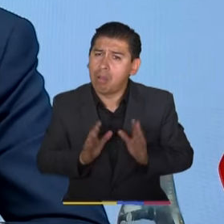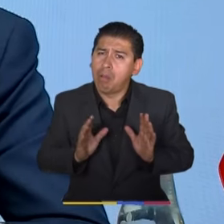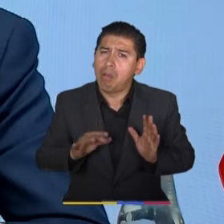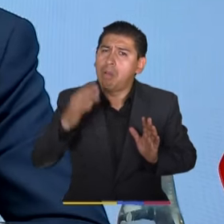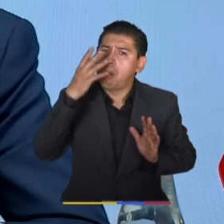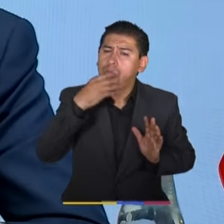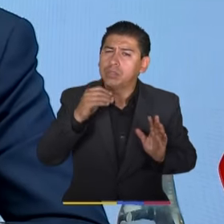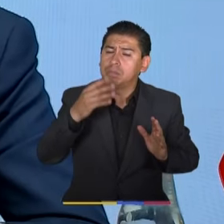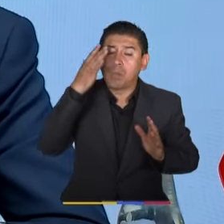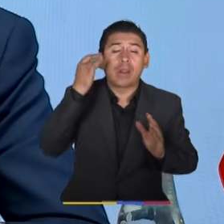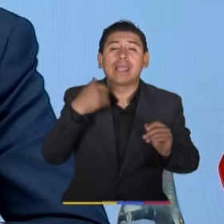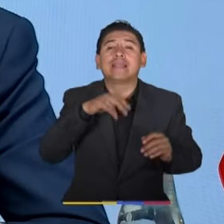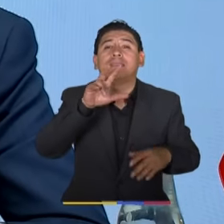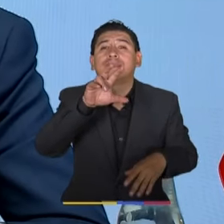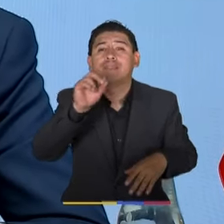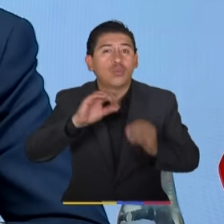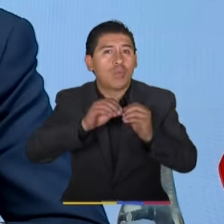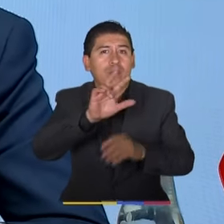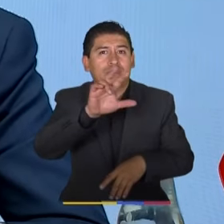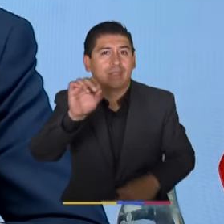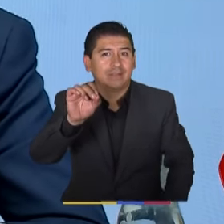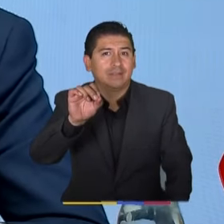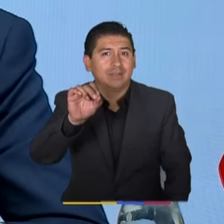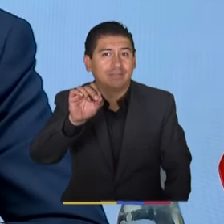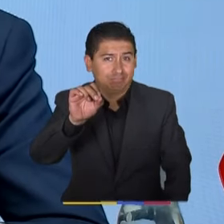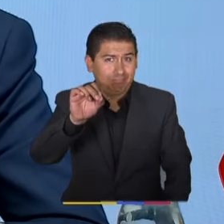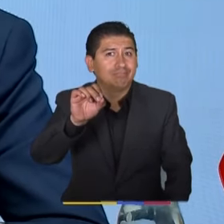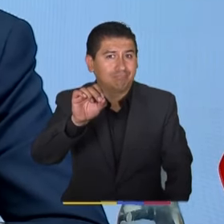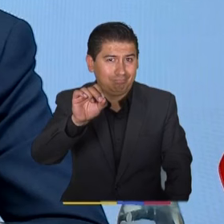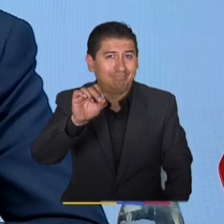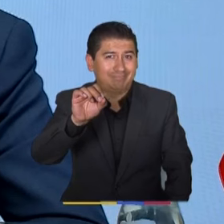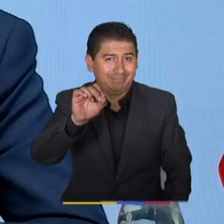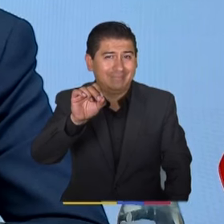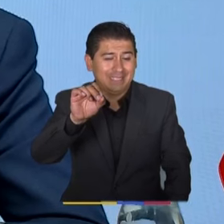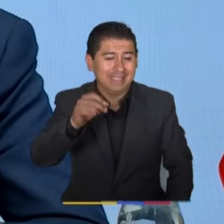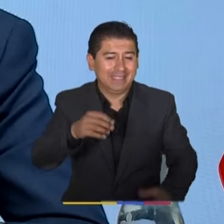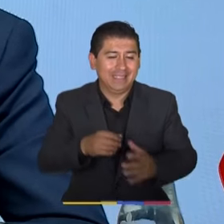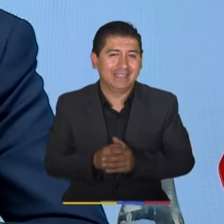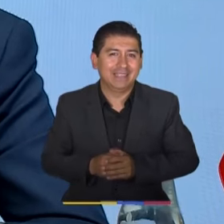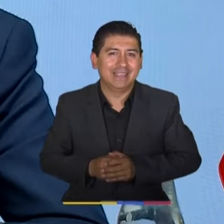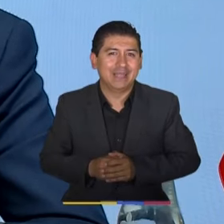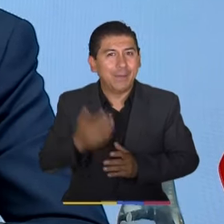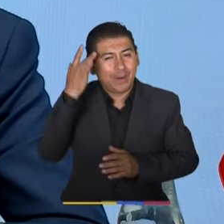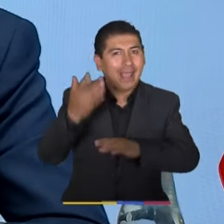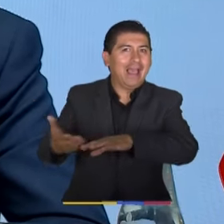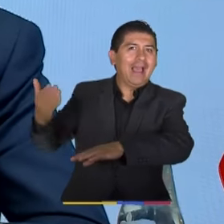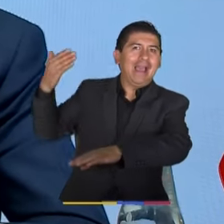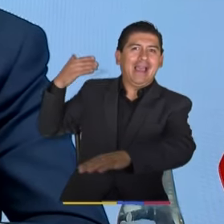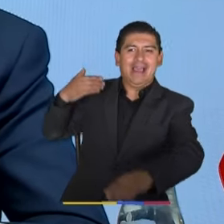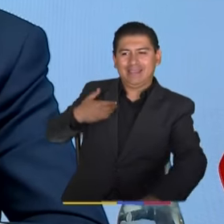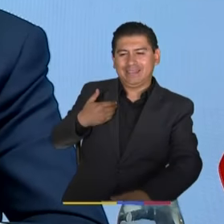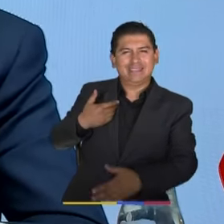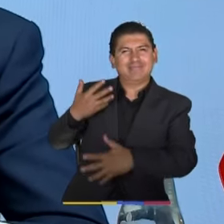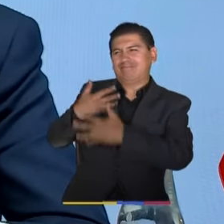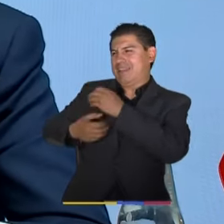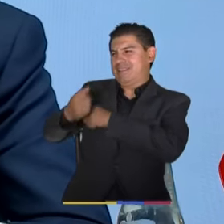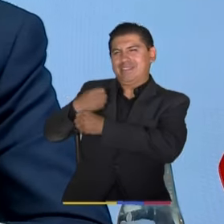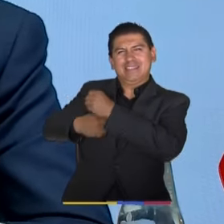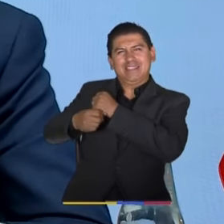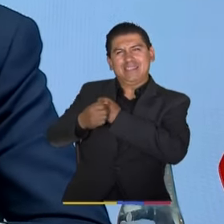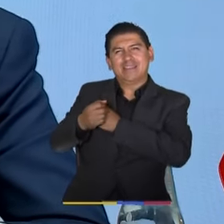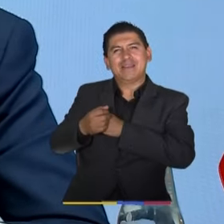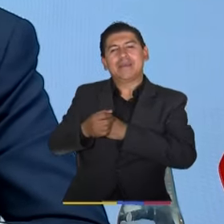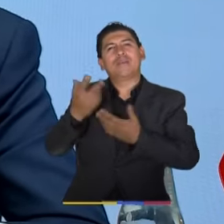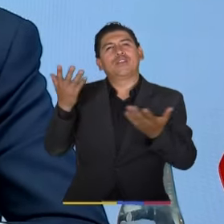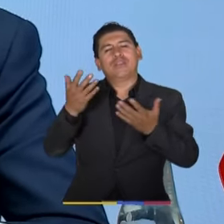la trigésima en tener lugar en el 35 aniversario de aquella primera cumbre iberoamericana de